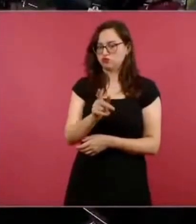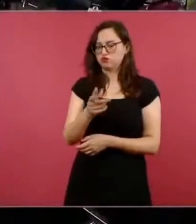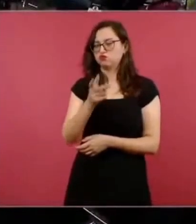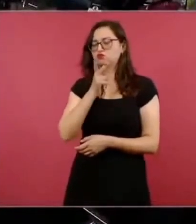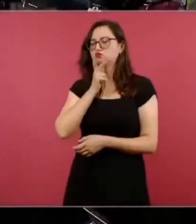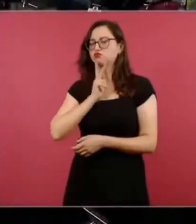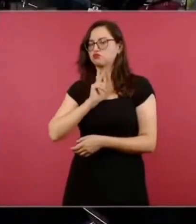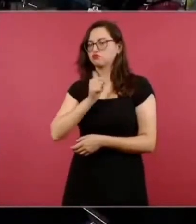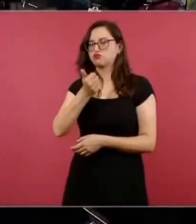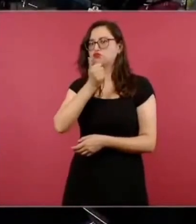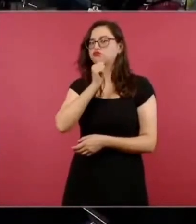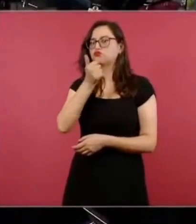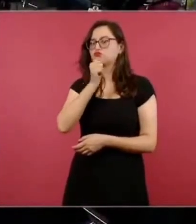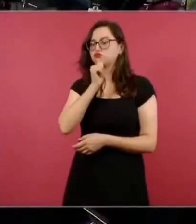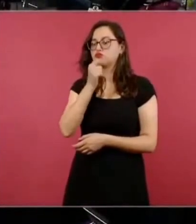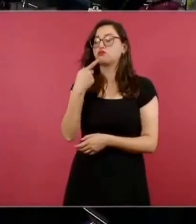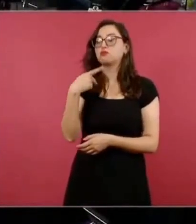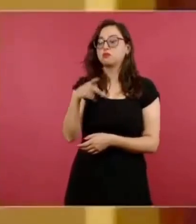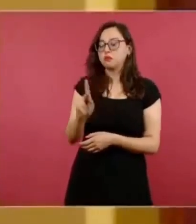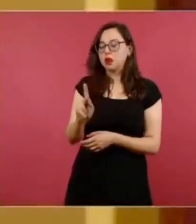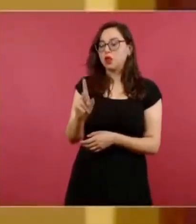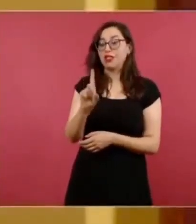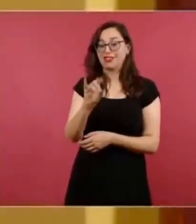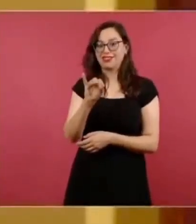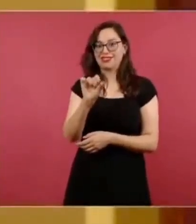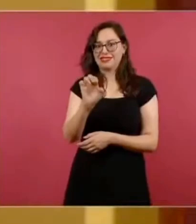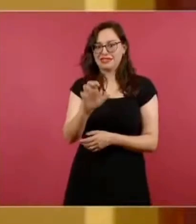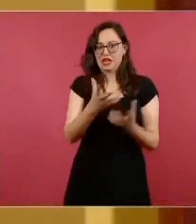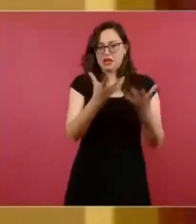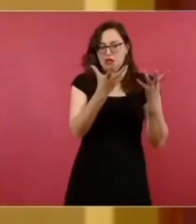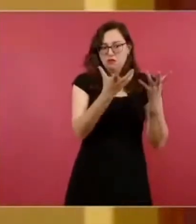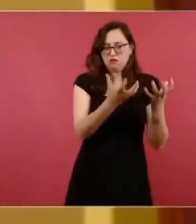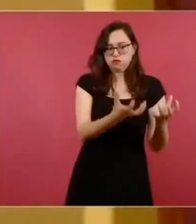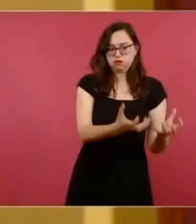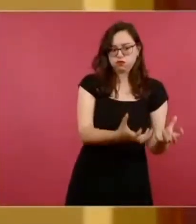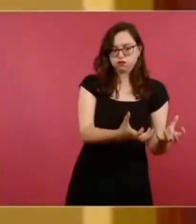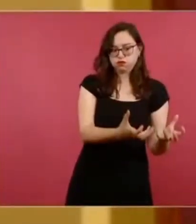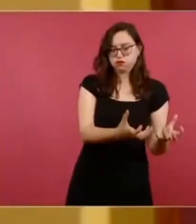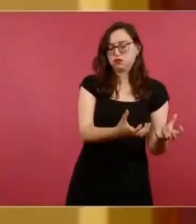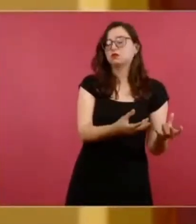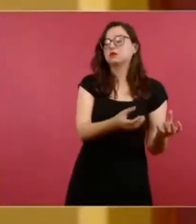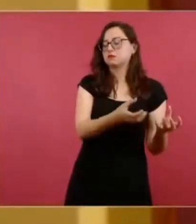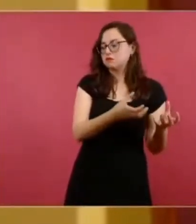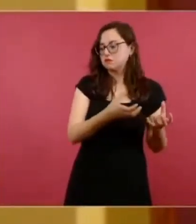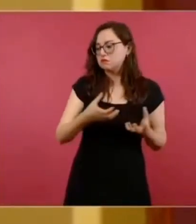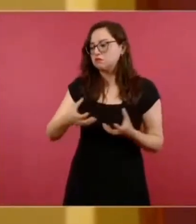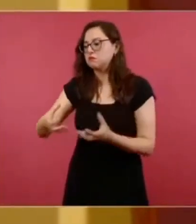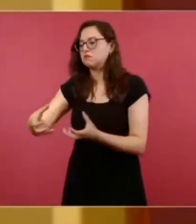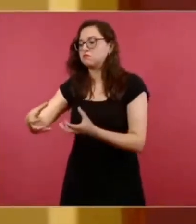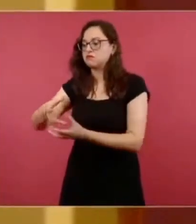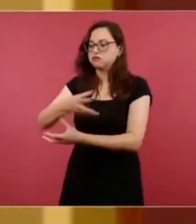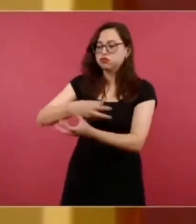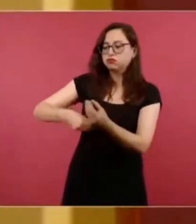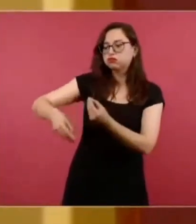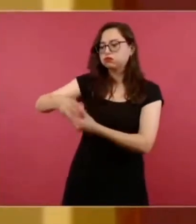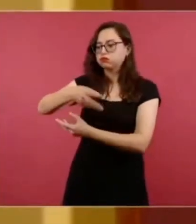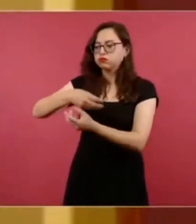permitir probar y ya empezar a producir diésel ultra bajo azufre. Hoy ese diésel o